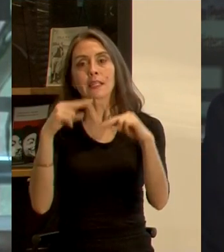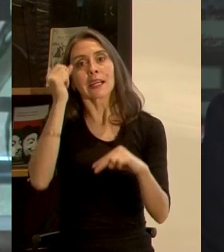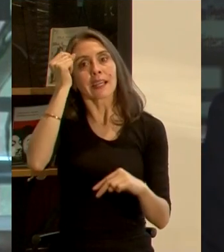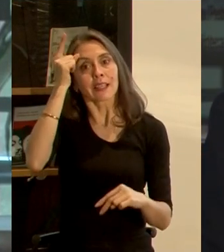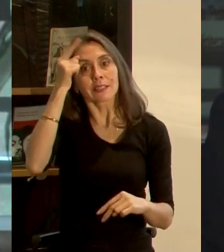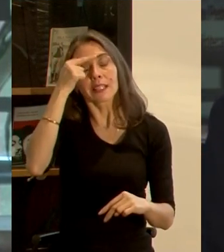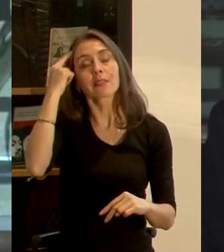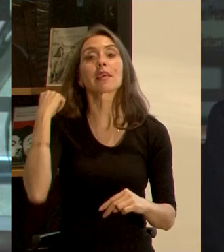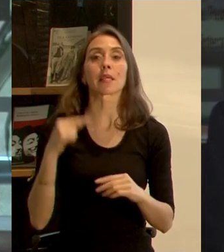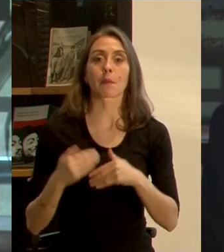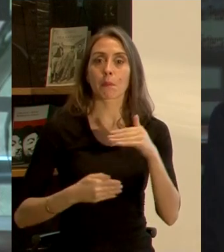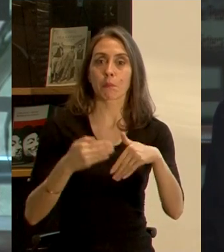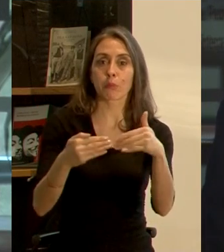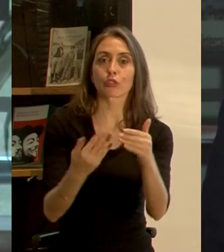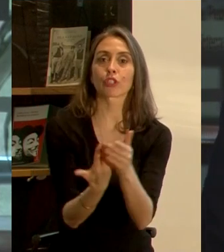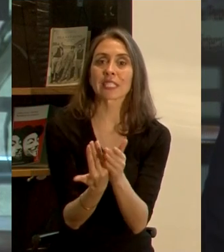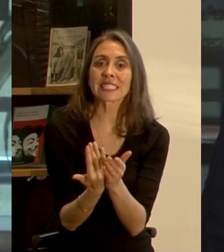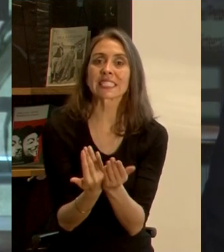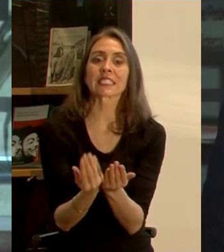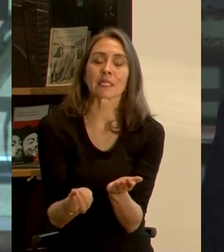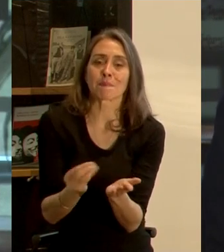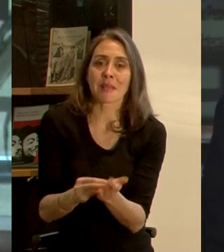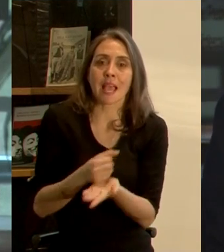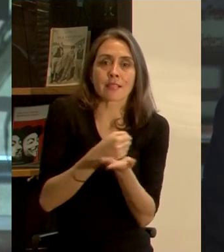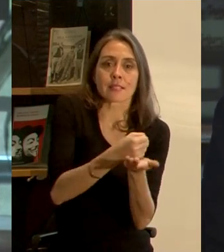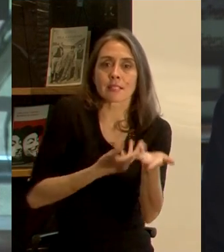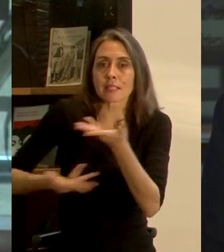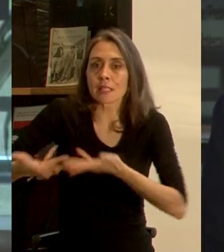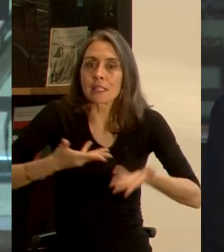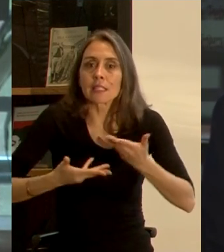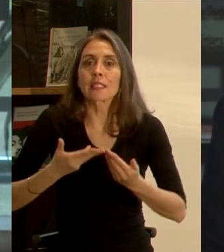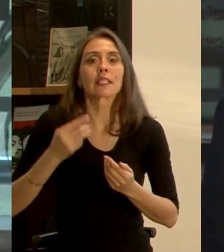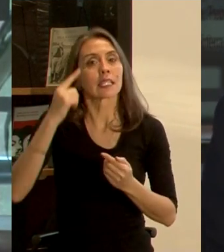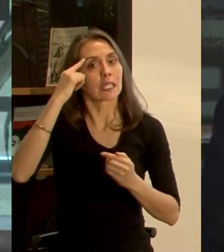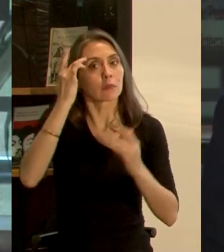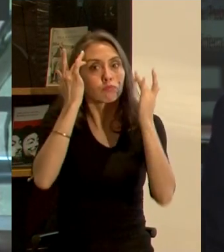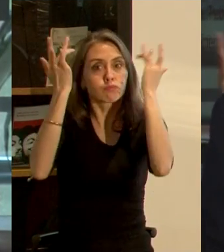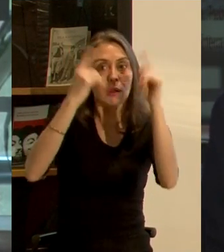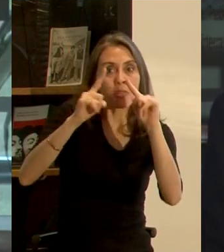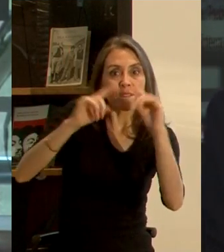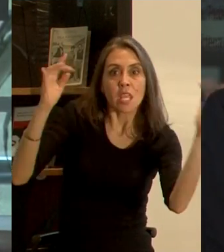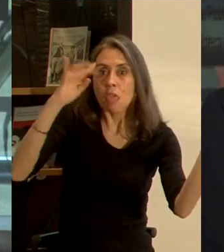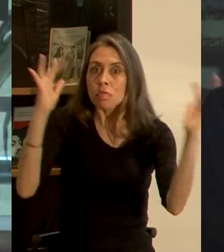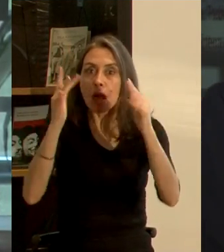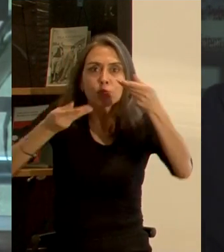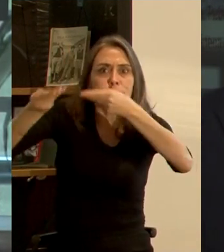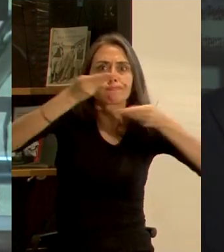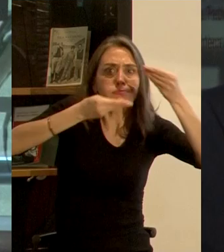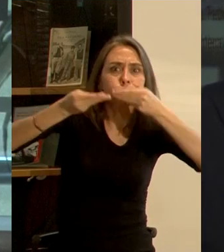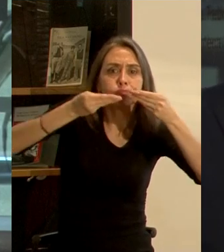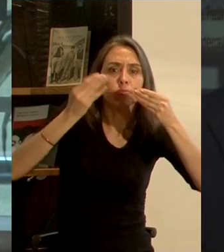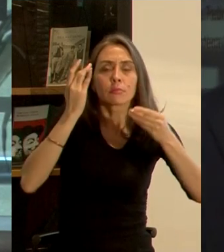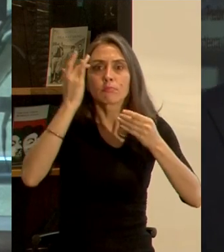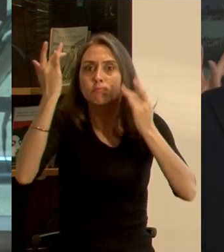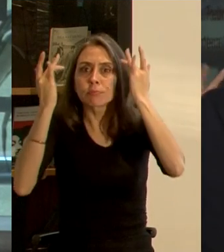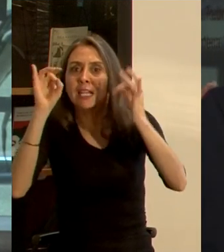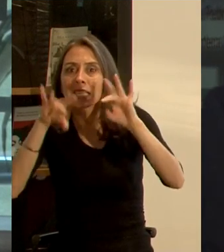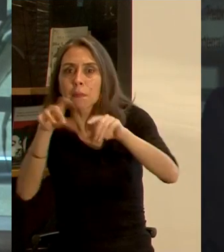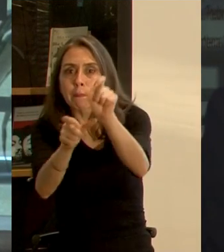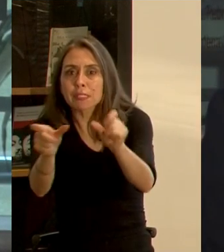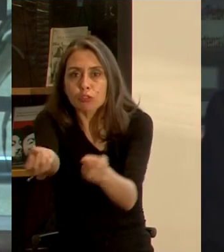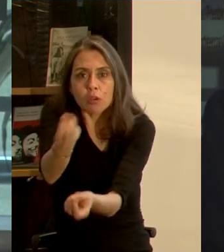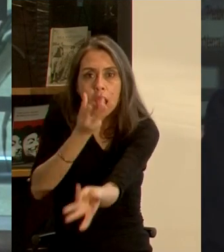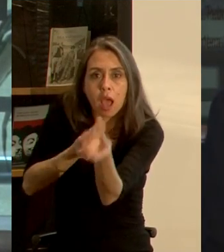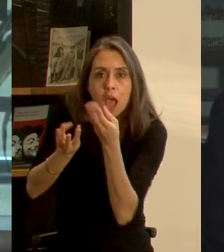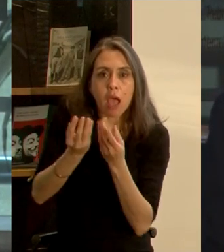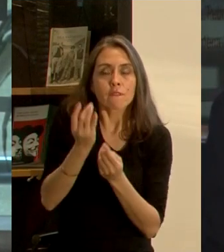no hay proceso que requiera además colaboración y de saberes distintos y de saberes también del saber de la gente,